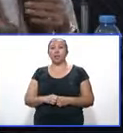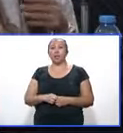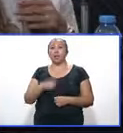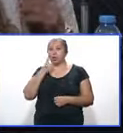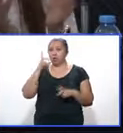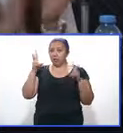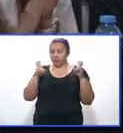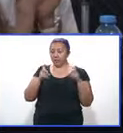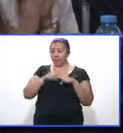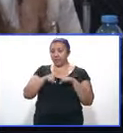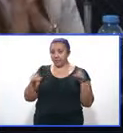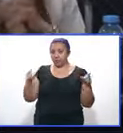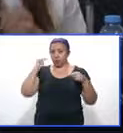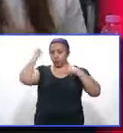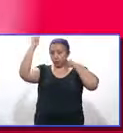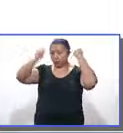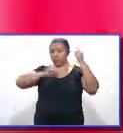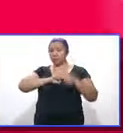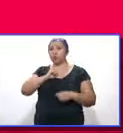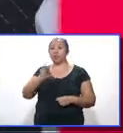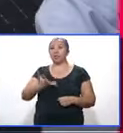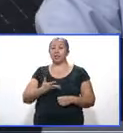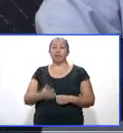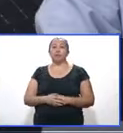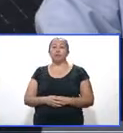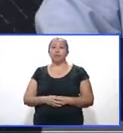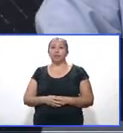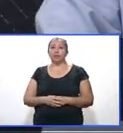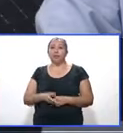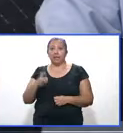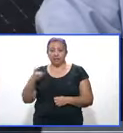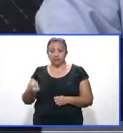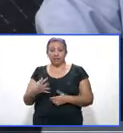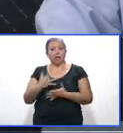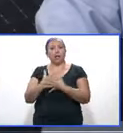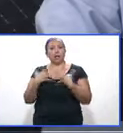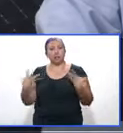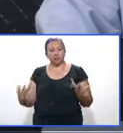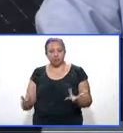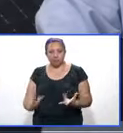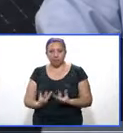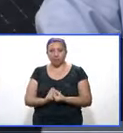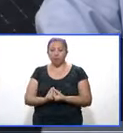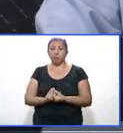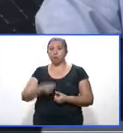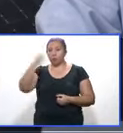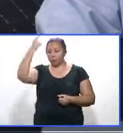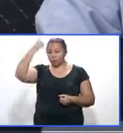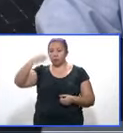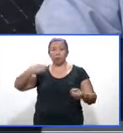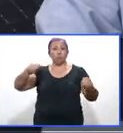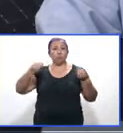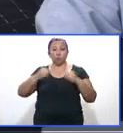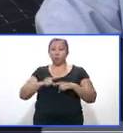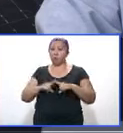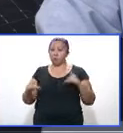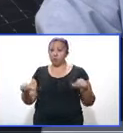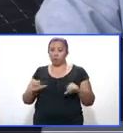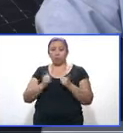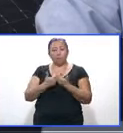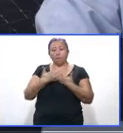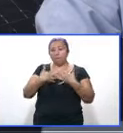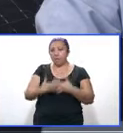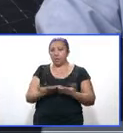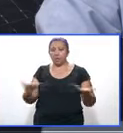el lema Biodiversidad y Turismo Sustentable. Y este esperamos que sea un escaparate para decenas de organizaciones,